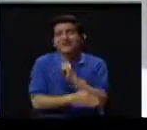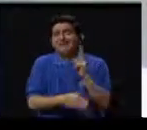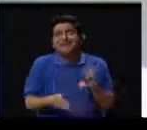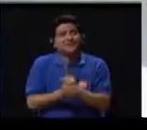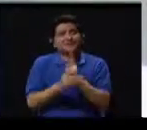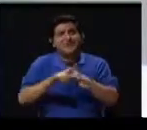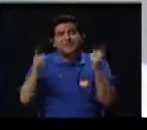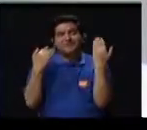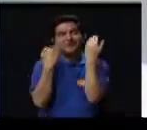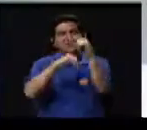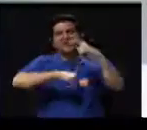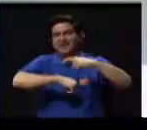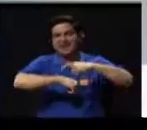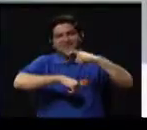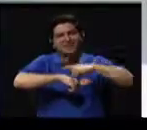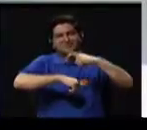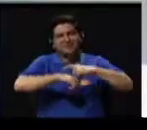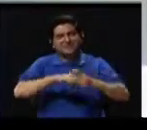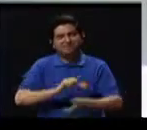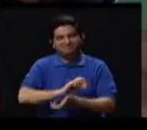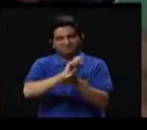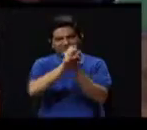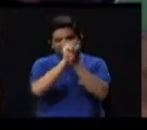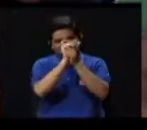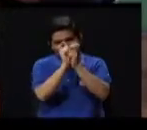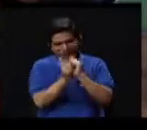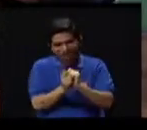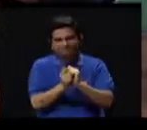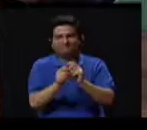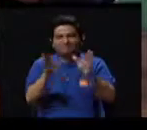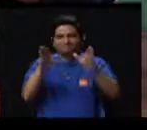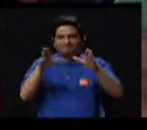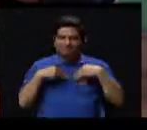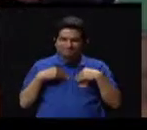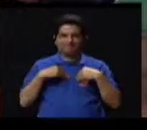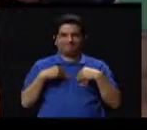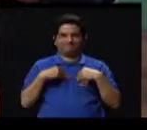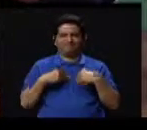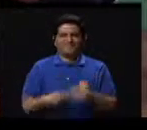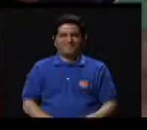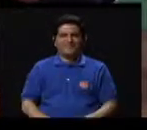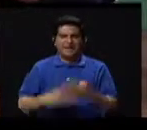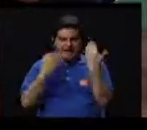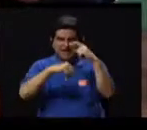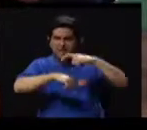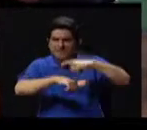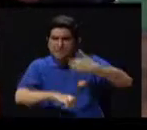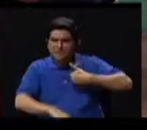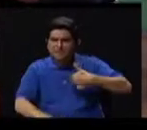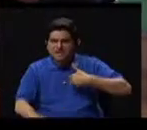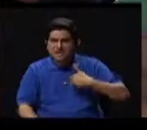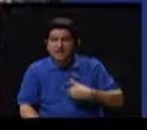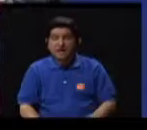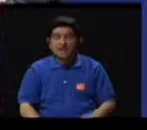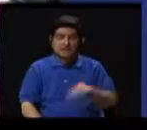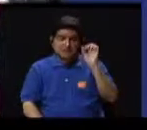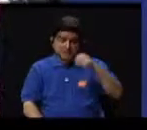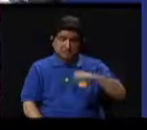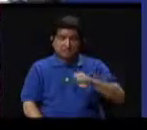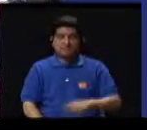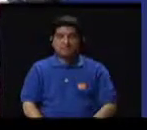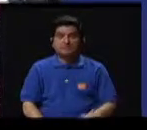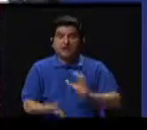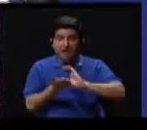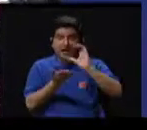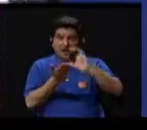hubiera encantado, pero había un límite de tiempo y hay que adaptarse a eso y pues escoger. Había un límite de tiempo, Sonia, o sea,